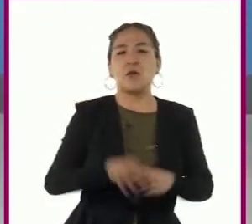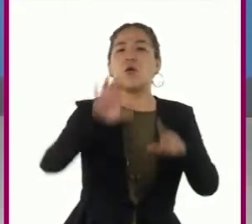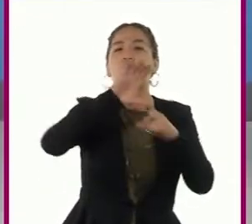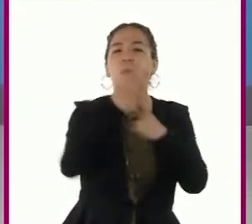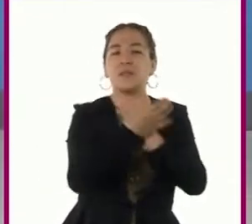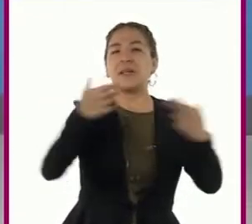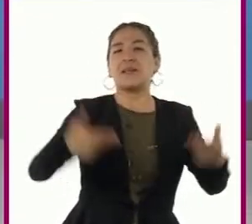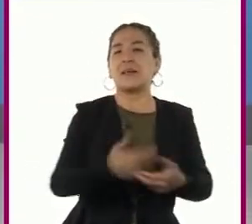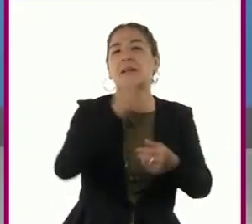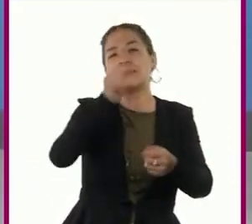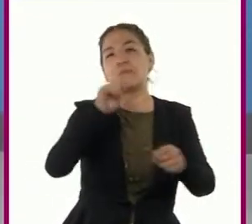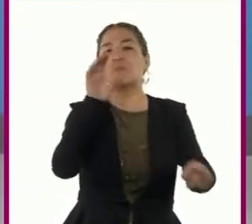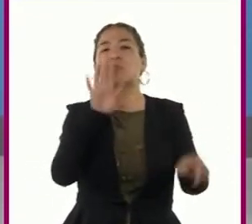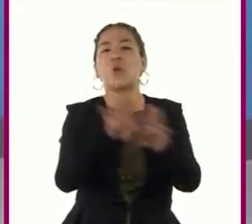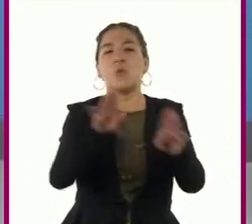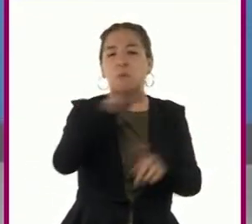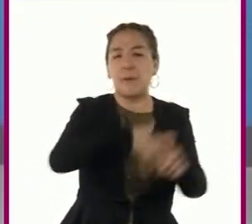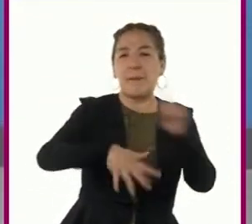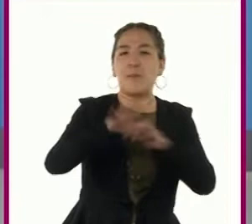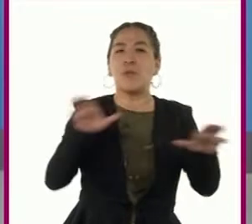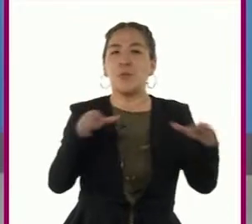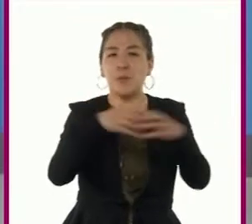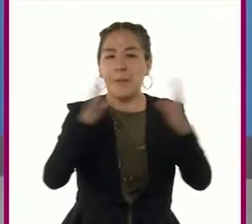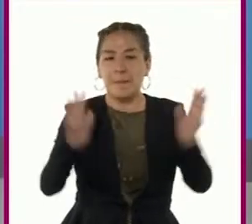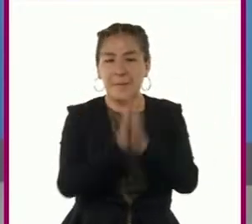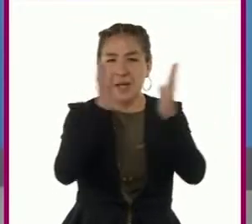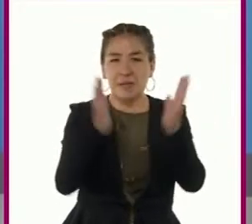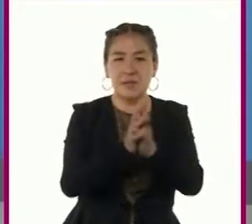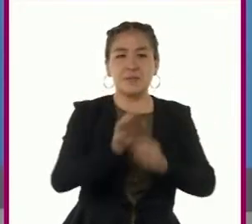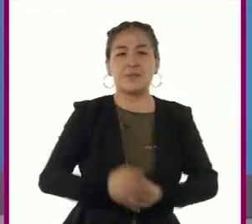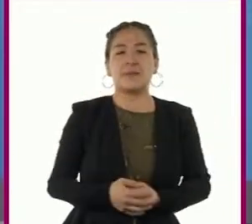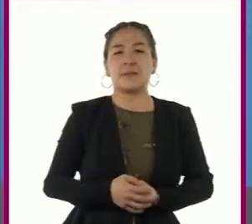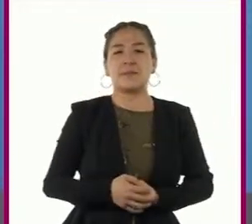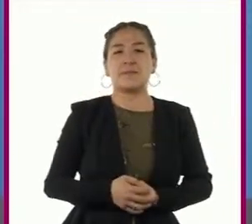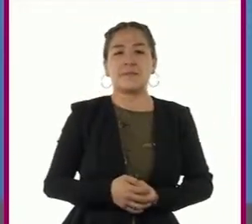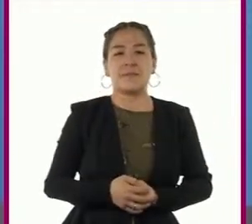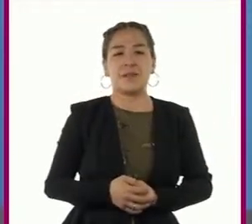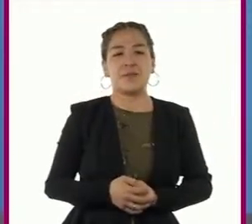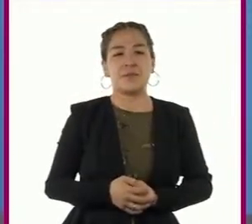Participación Comunitaria, ministros de la Suprema Corte de Justicia.